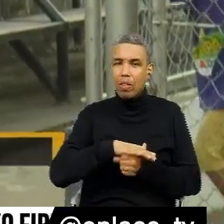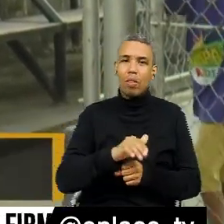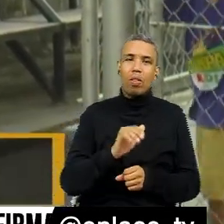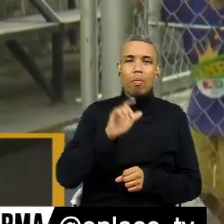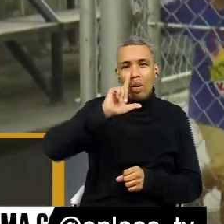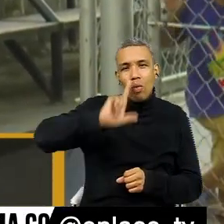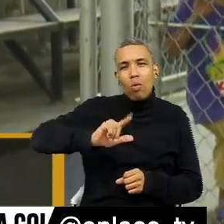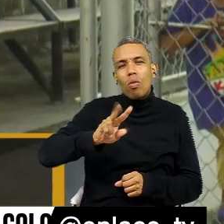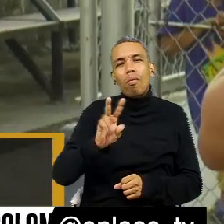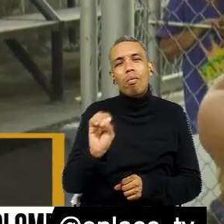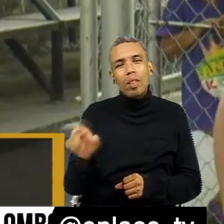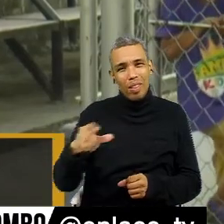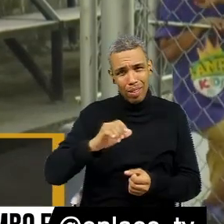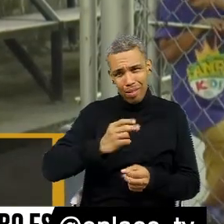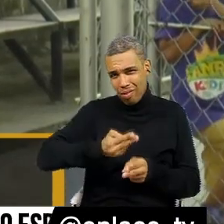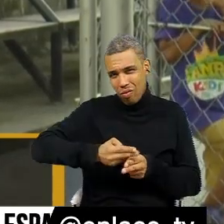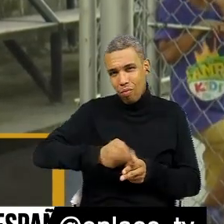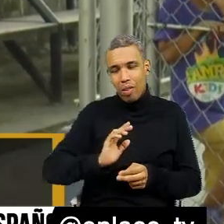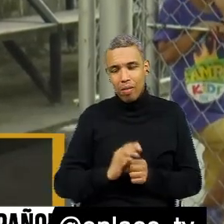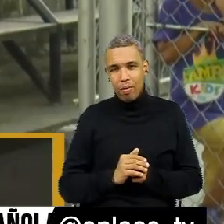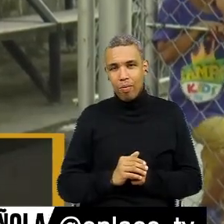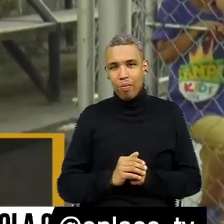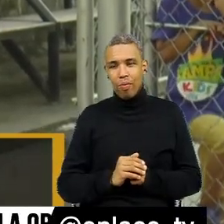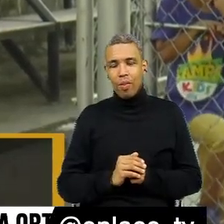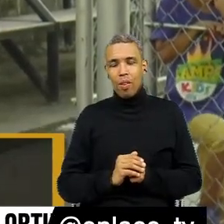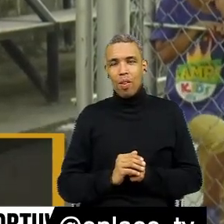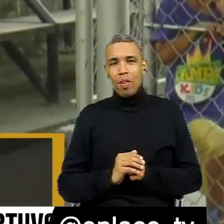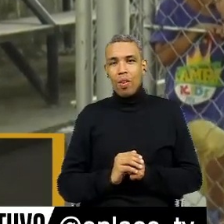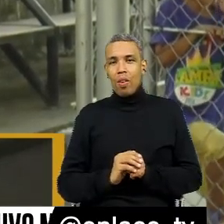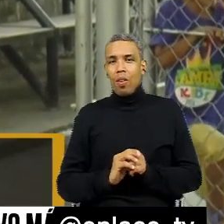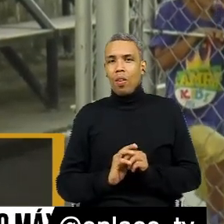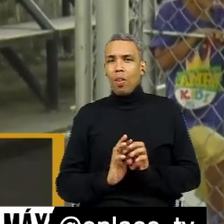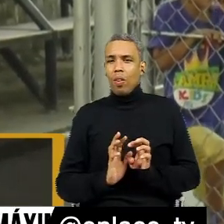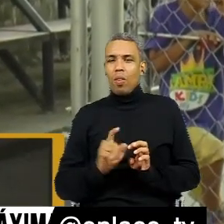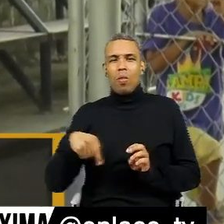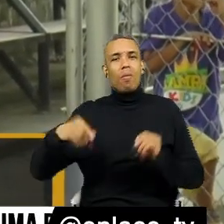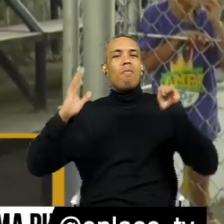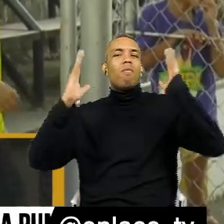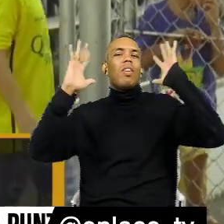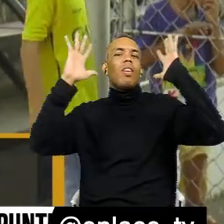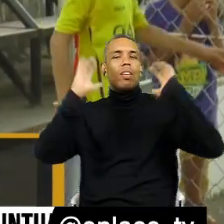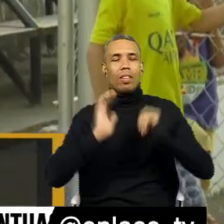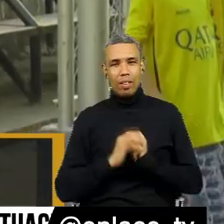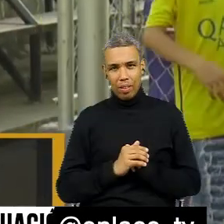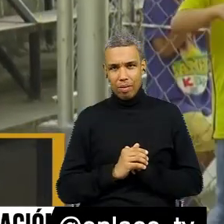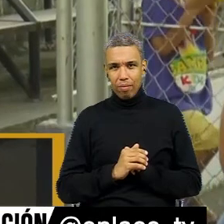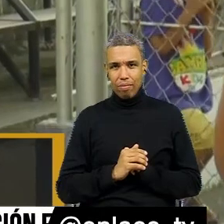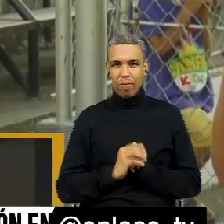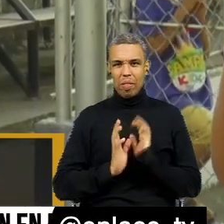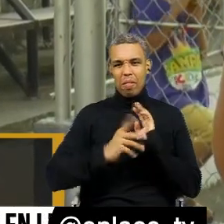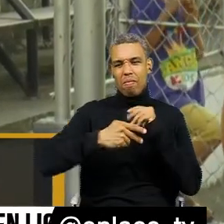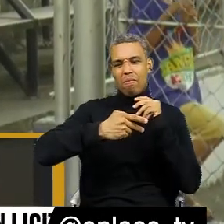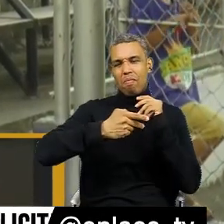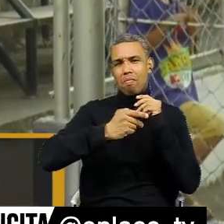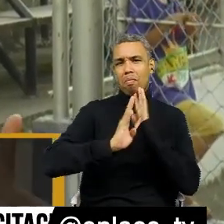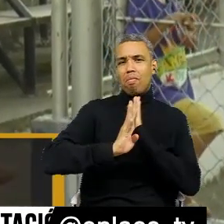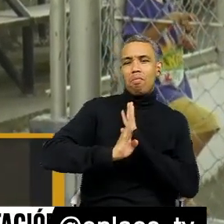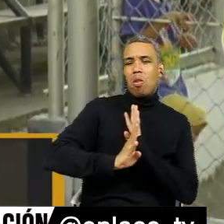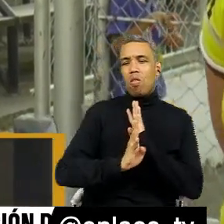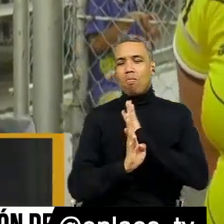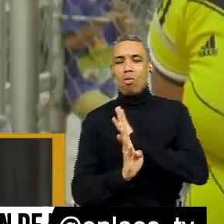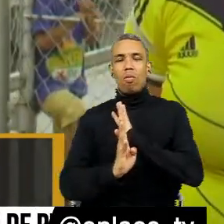fecha importante para Colombia, pues se culmina con un desfile de 7 niñas de este sector que hoy han decidido unirse en